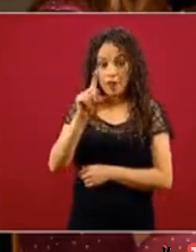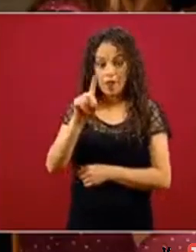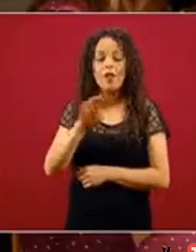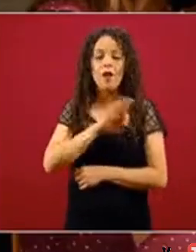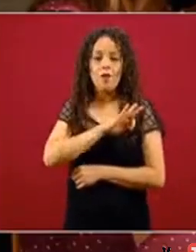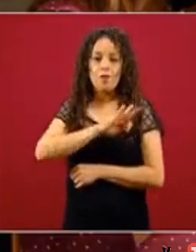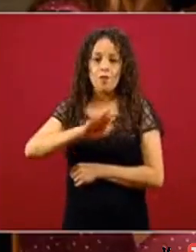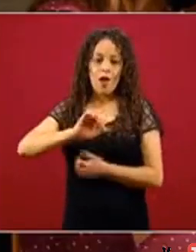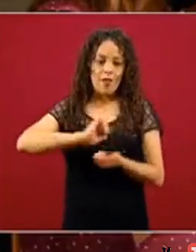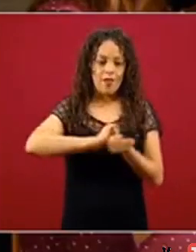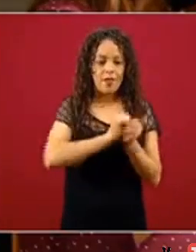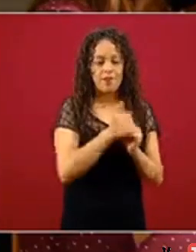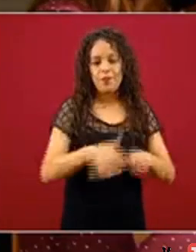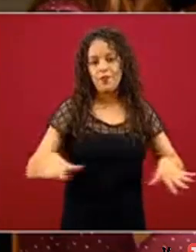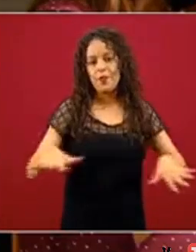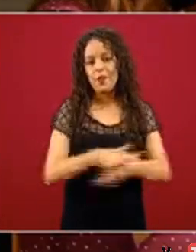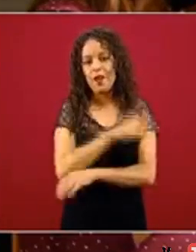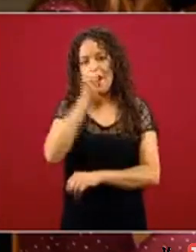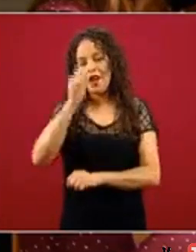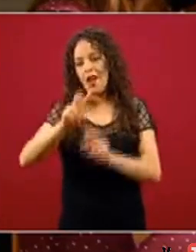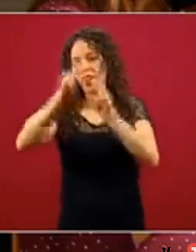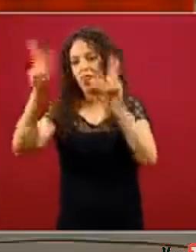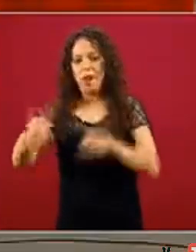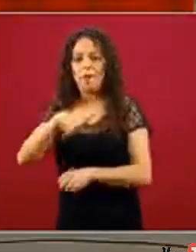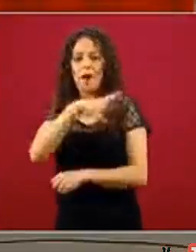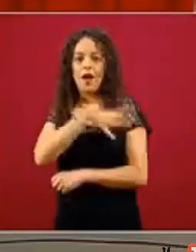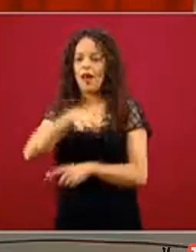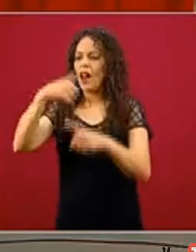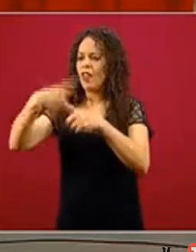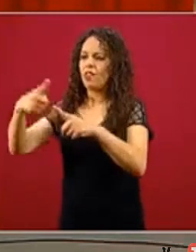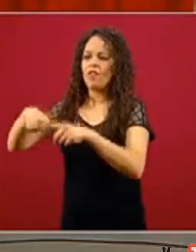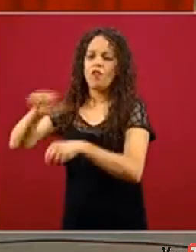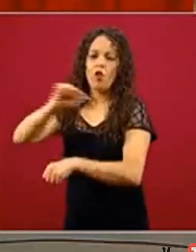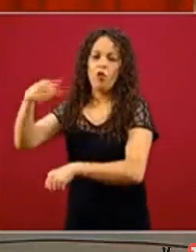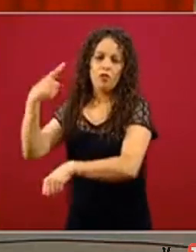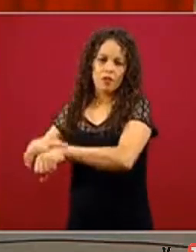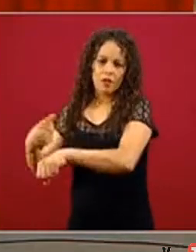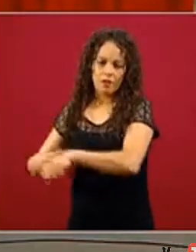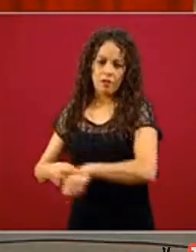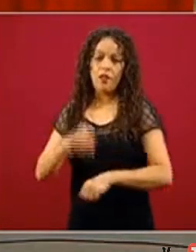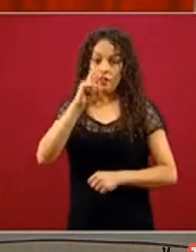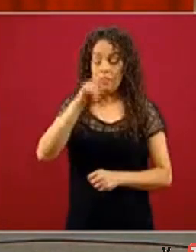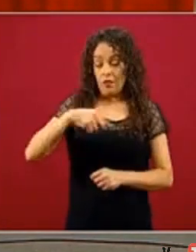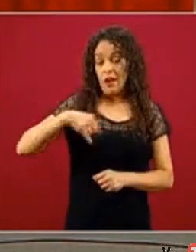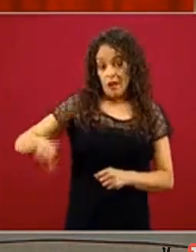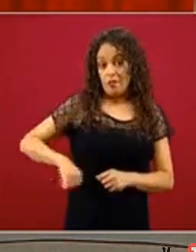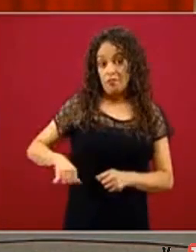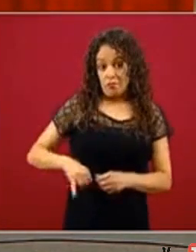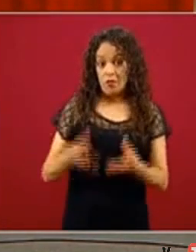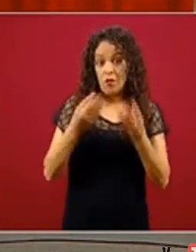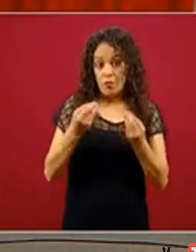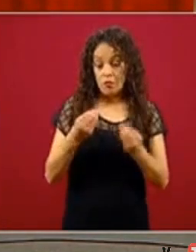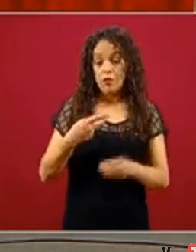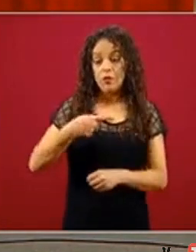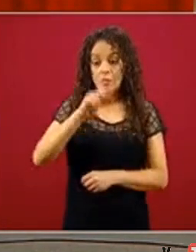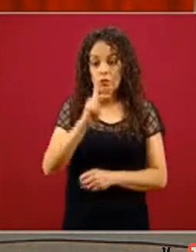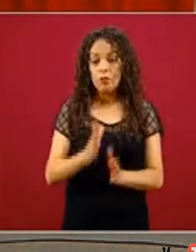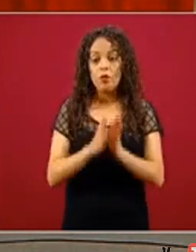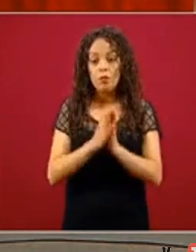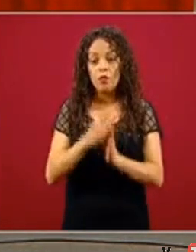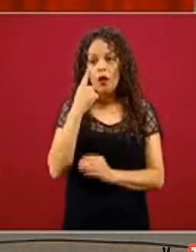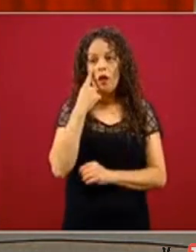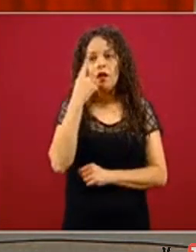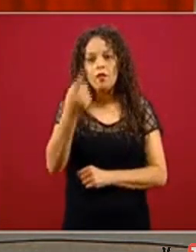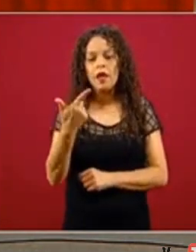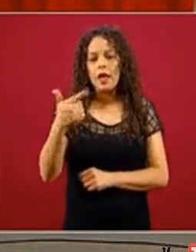generales, pero nos interesa muchísimo hacerlo. Lo que sí le puedo decir es que sígale la pista a GISAMAC,